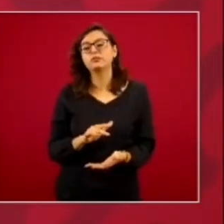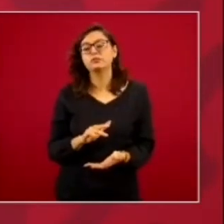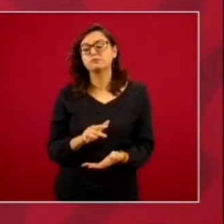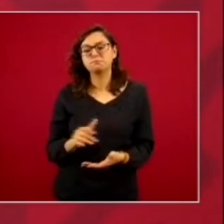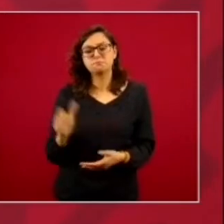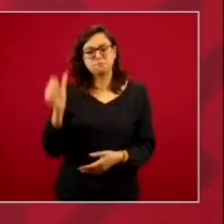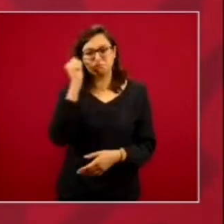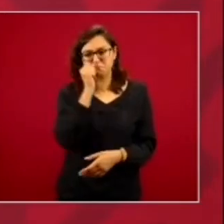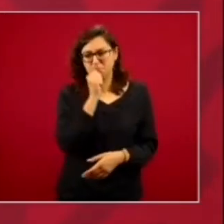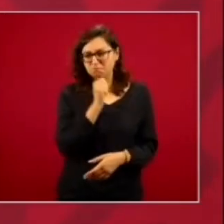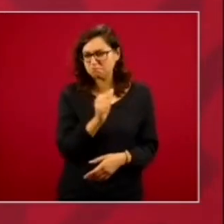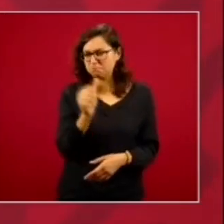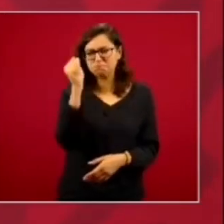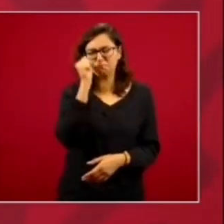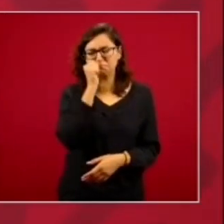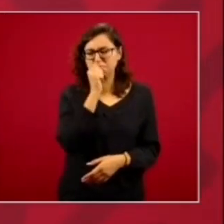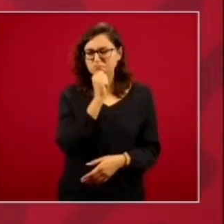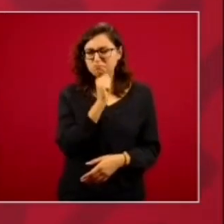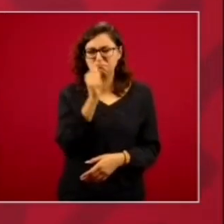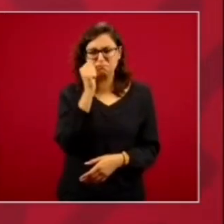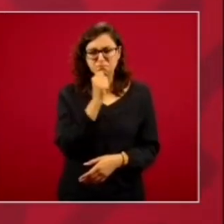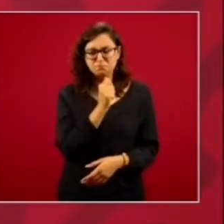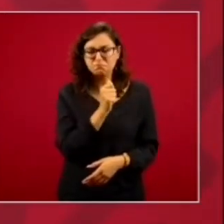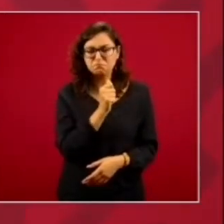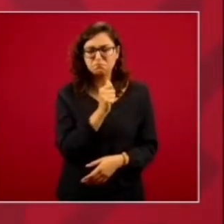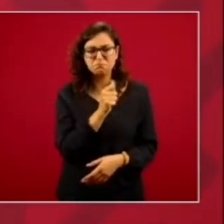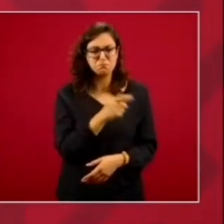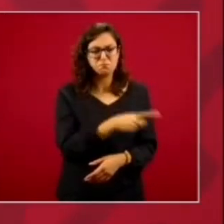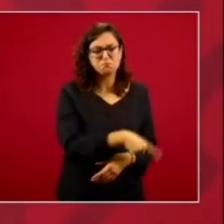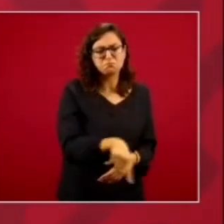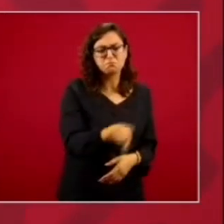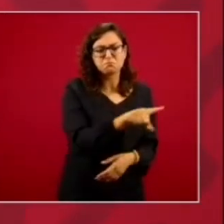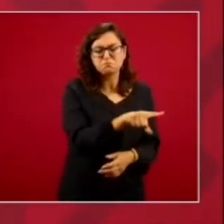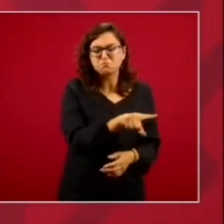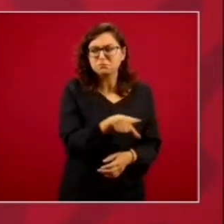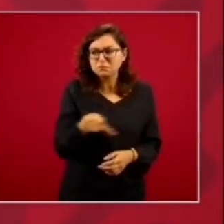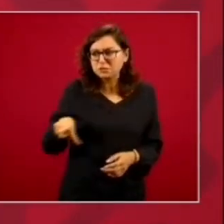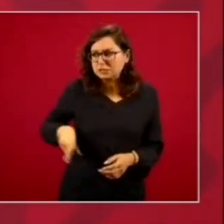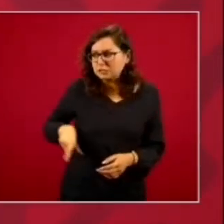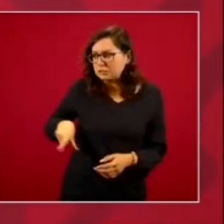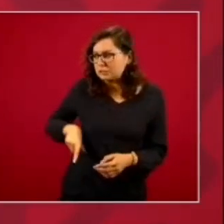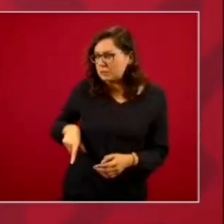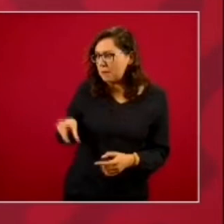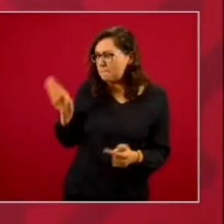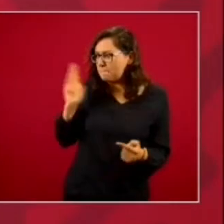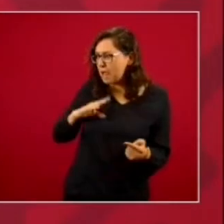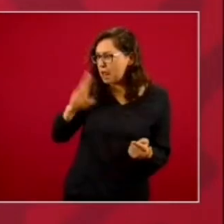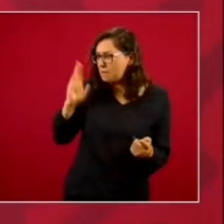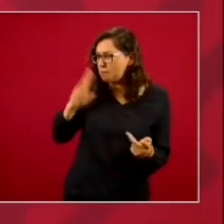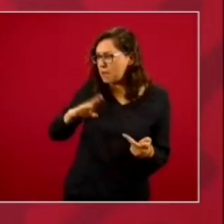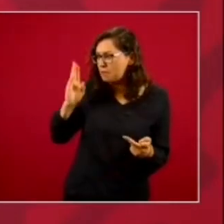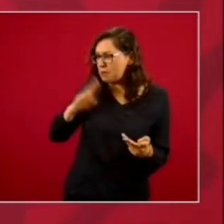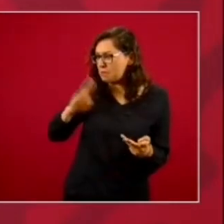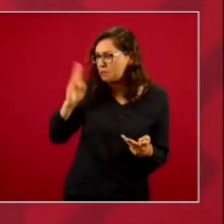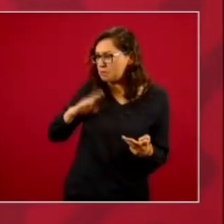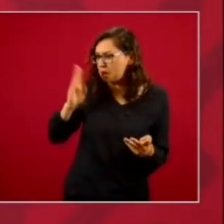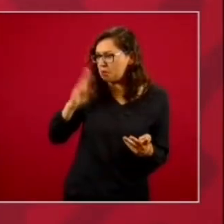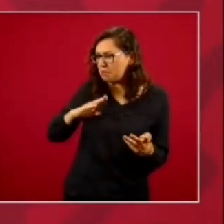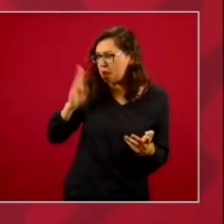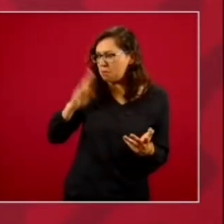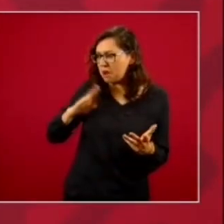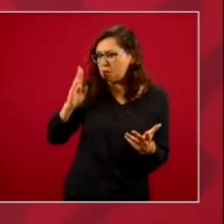siempre justificaban o guardaban silencio cuando se estaban